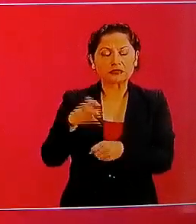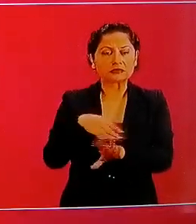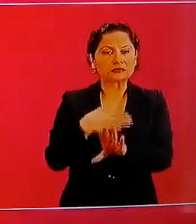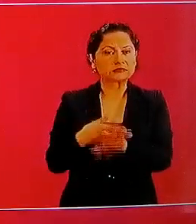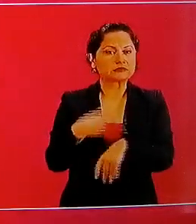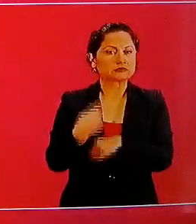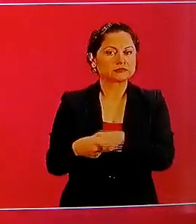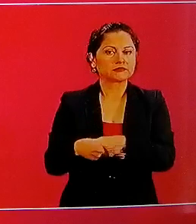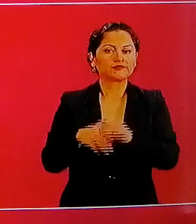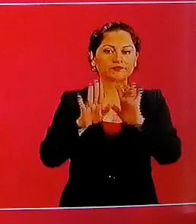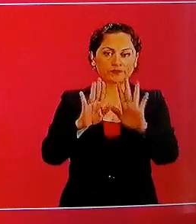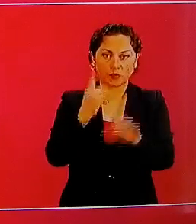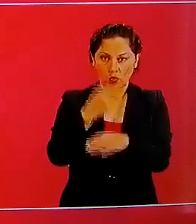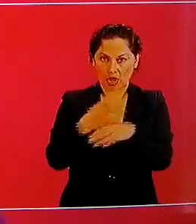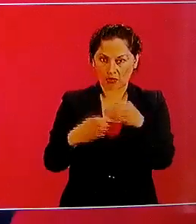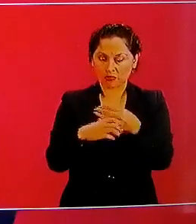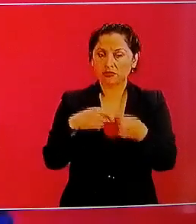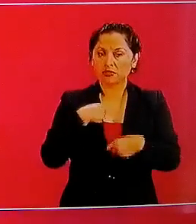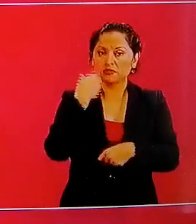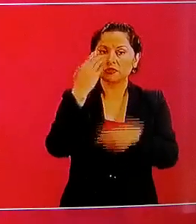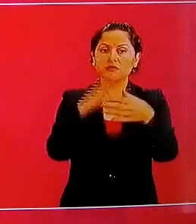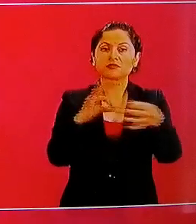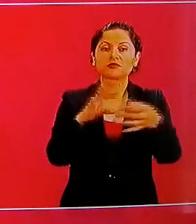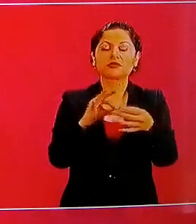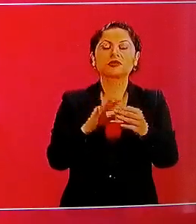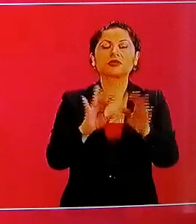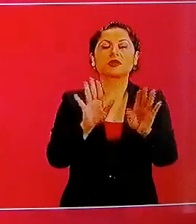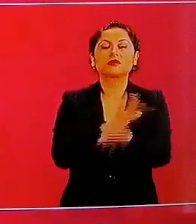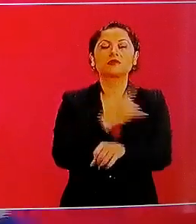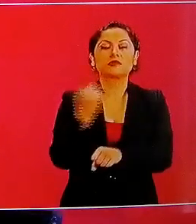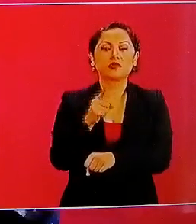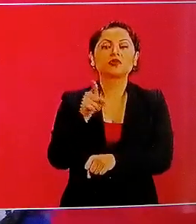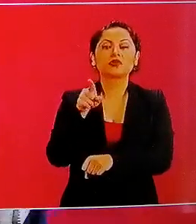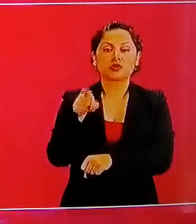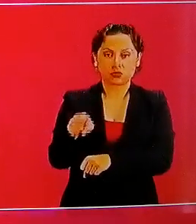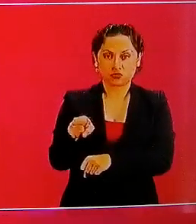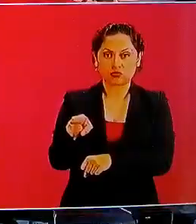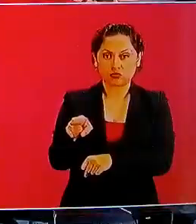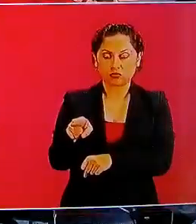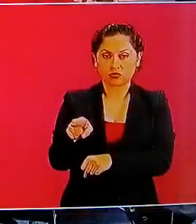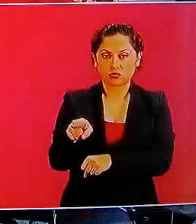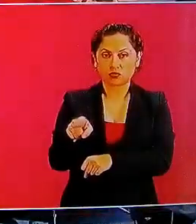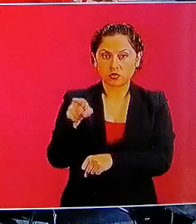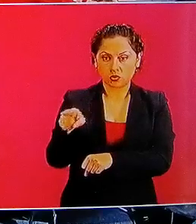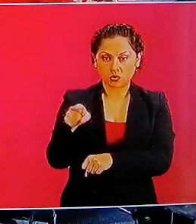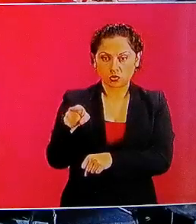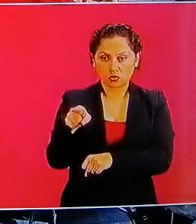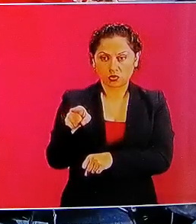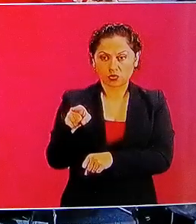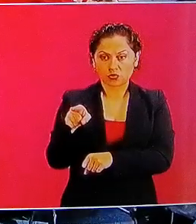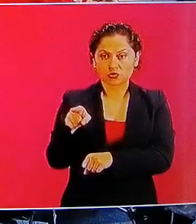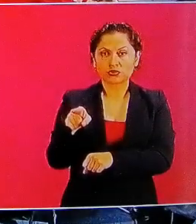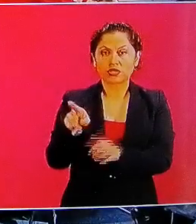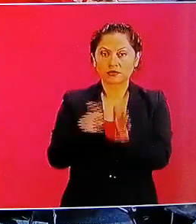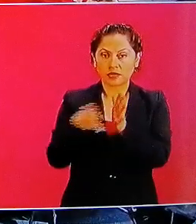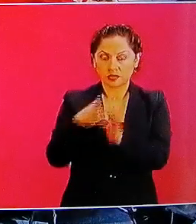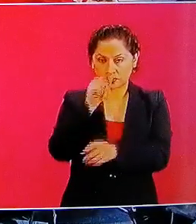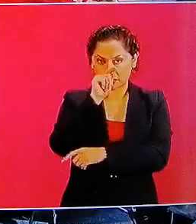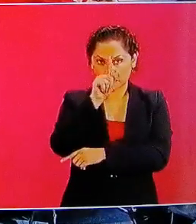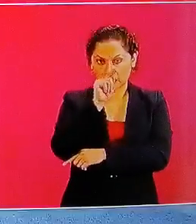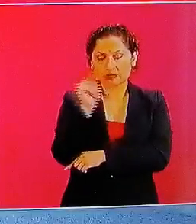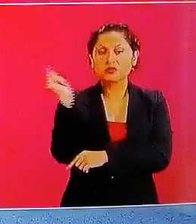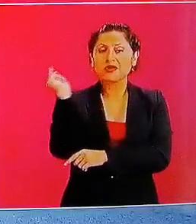gustaría comentar, porque justamente usted que tiene también esta parte con Jalisco, allá ha